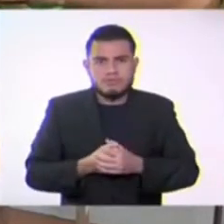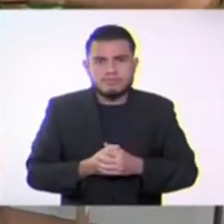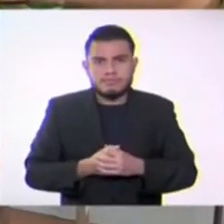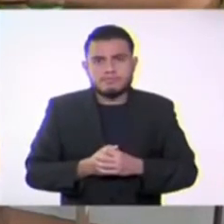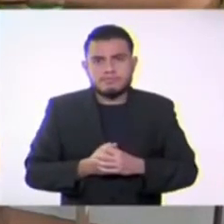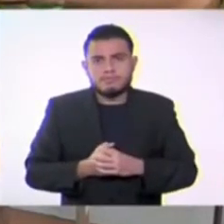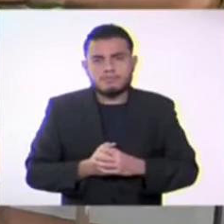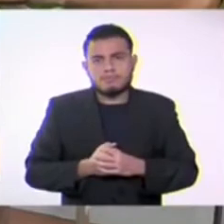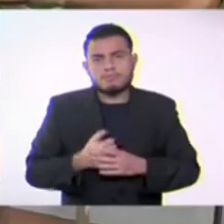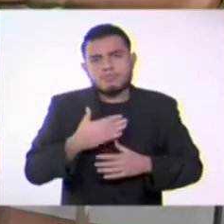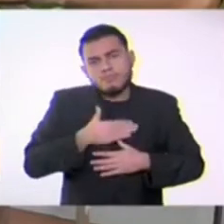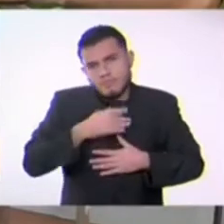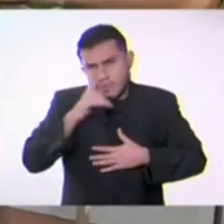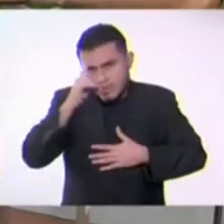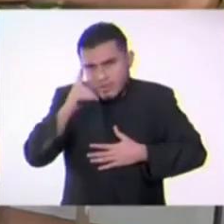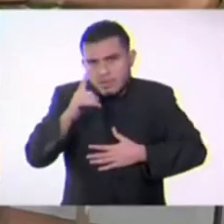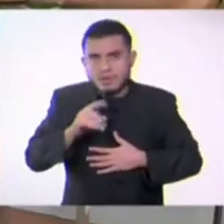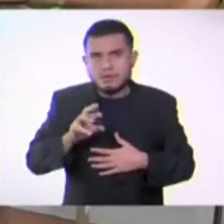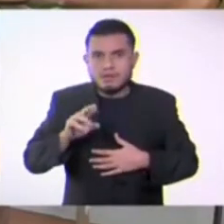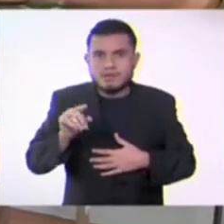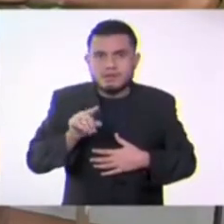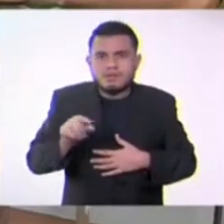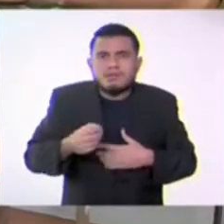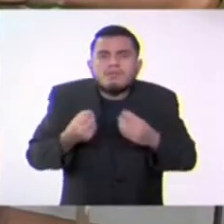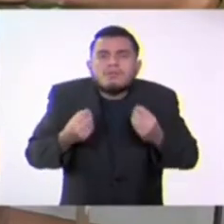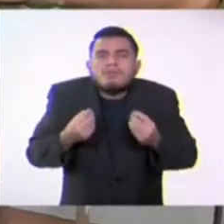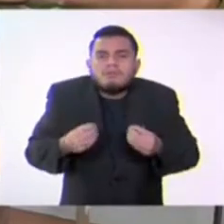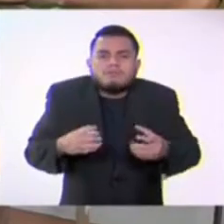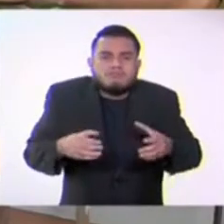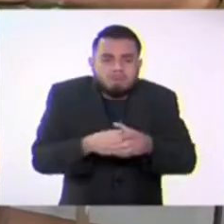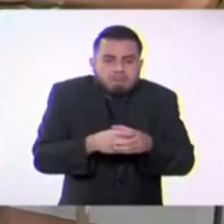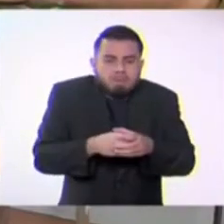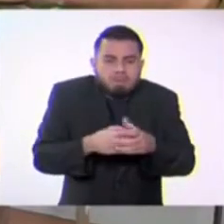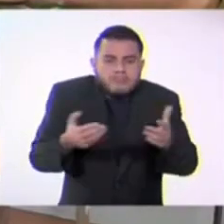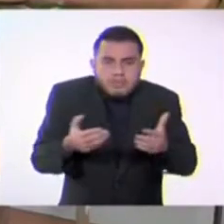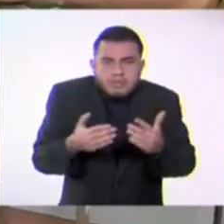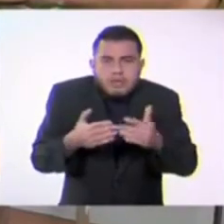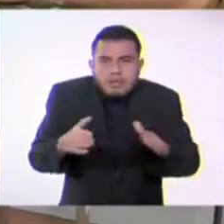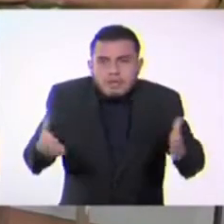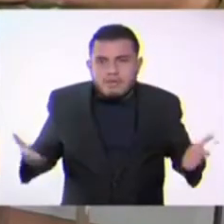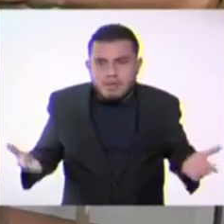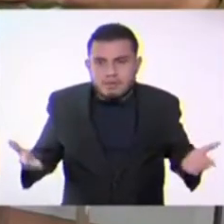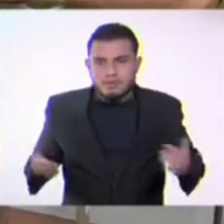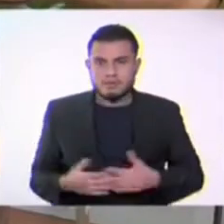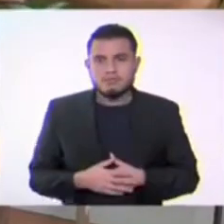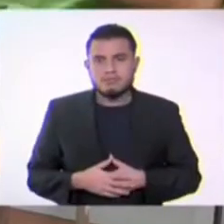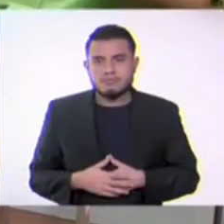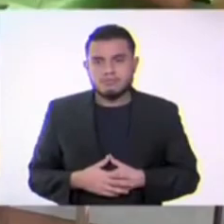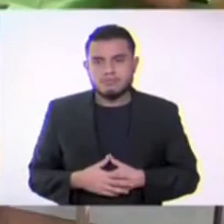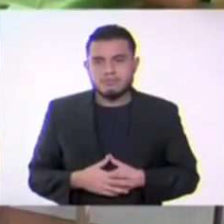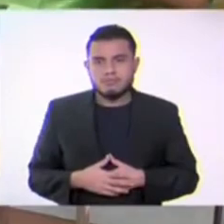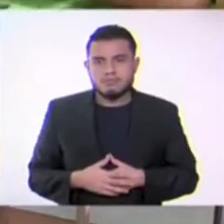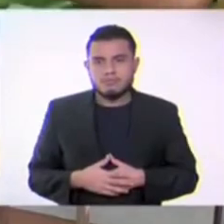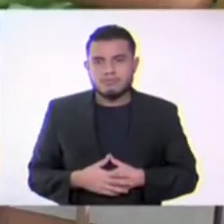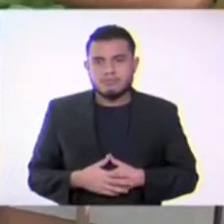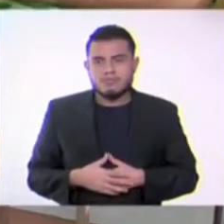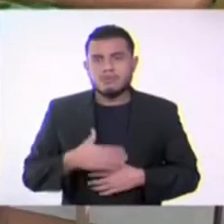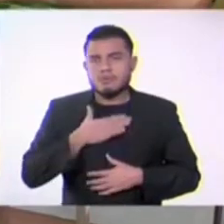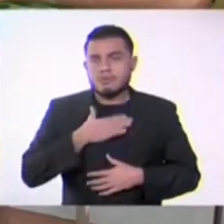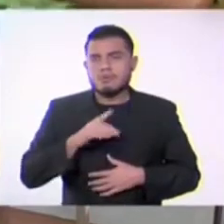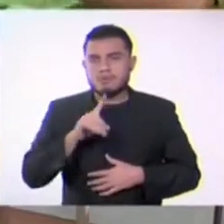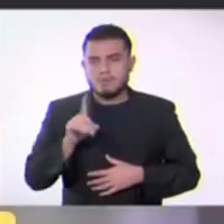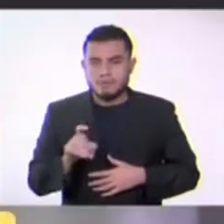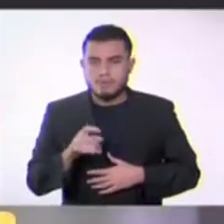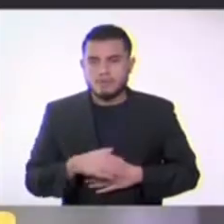viene mucho también ese término de raza. ¿Cómo podríamos definirlos y hacer la diferencia entre estos dos términos? Lo primero que hay que decir es